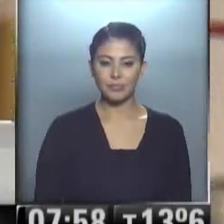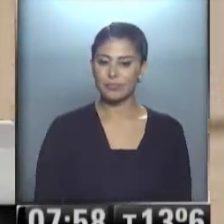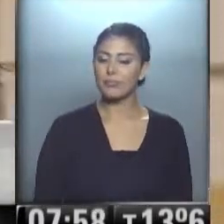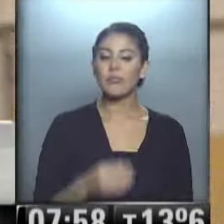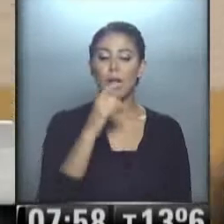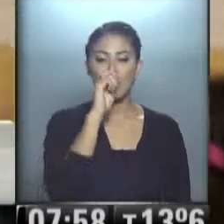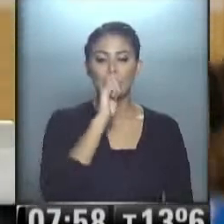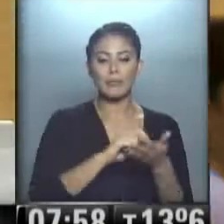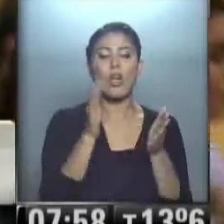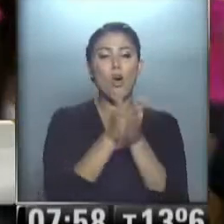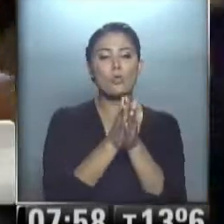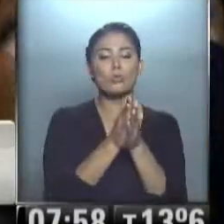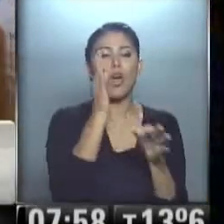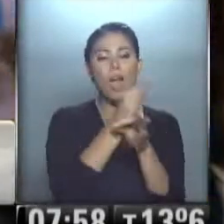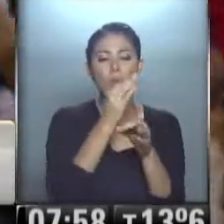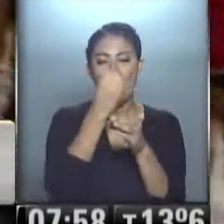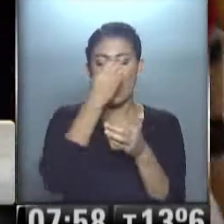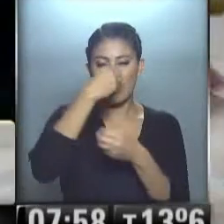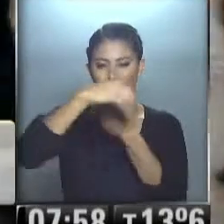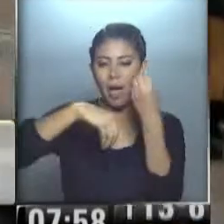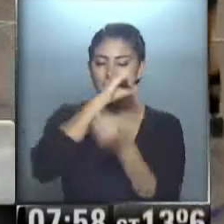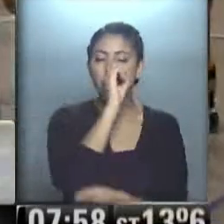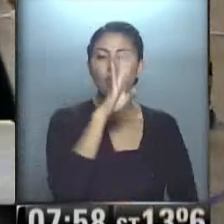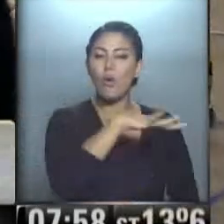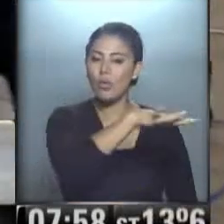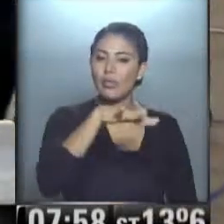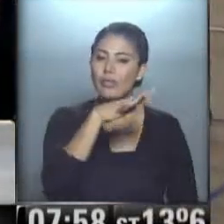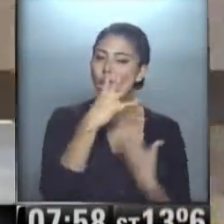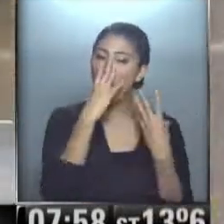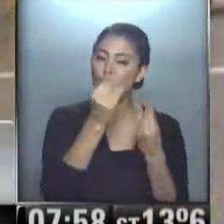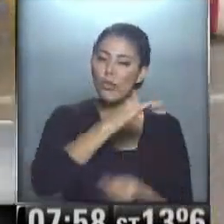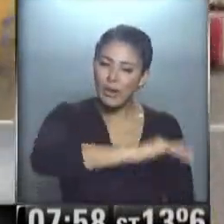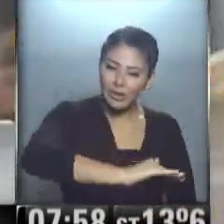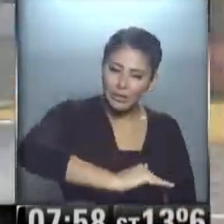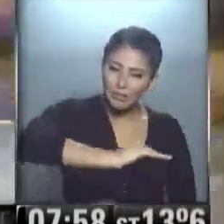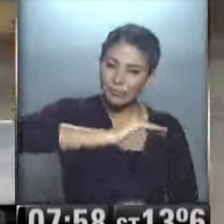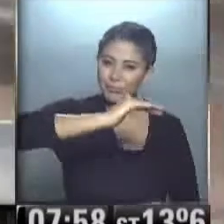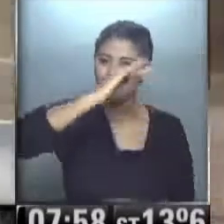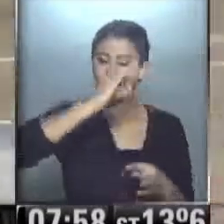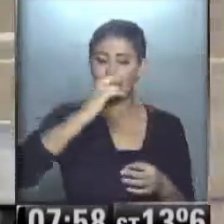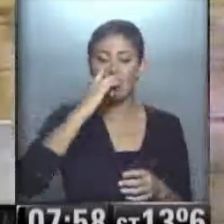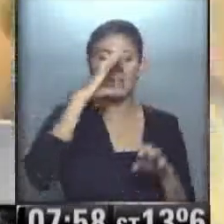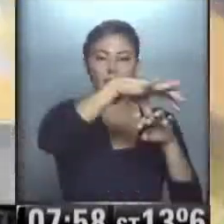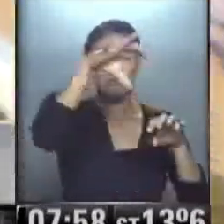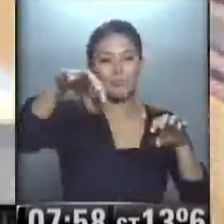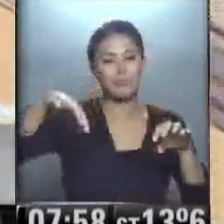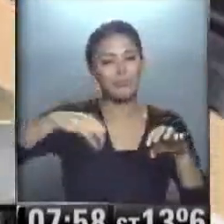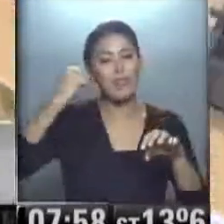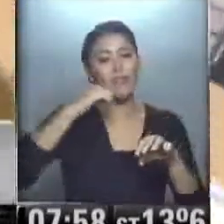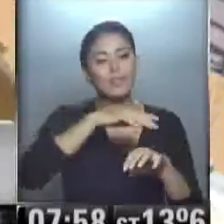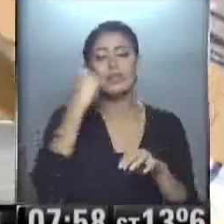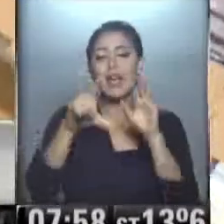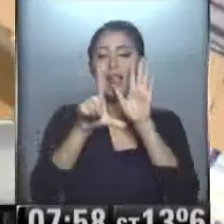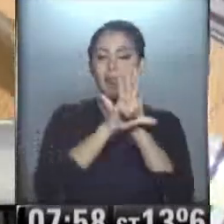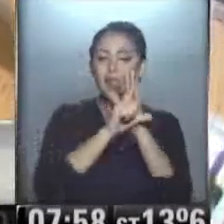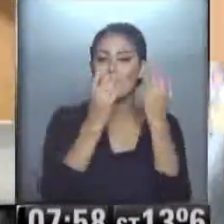Junto con la escuela y la familia, los clubes de barrio son un eslabón fundamental en el crecimiento de los niños. Las instituciones barriales buscan a través de la ley